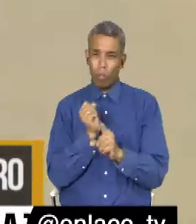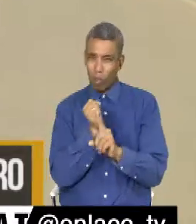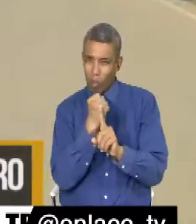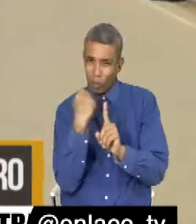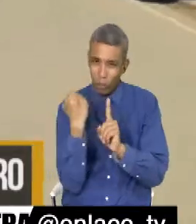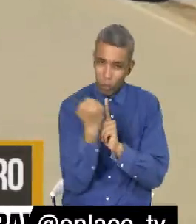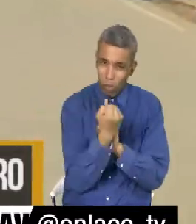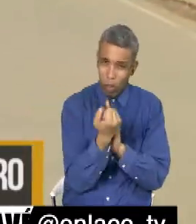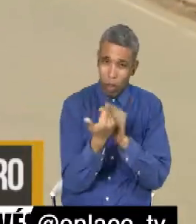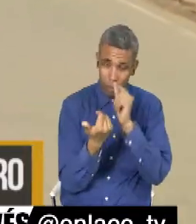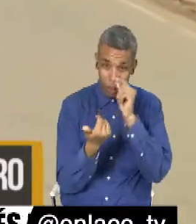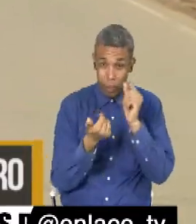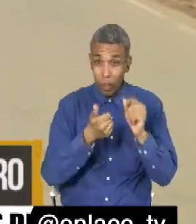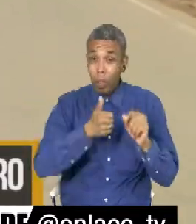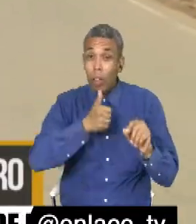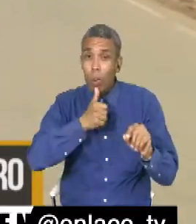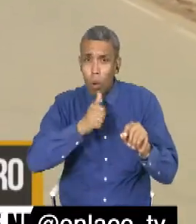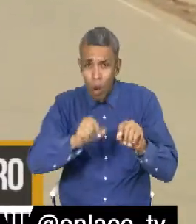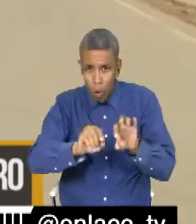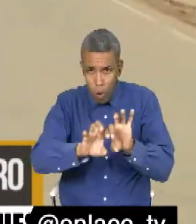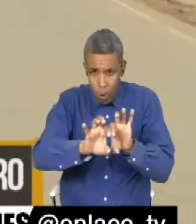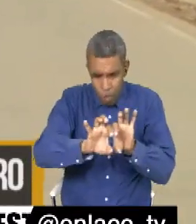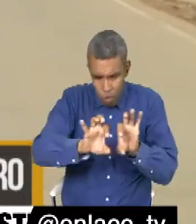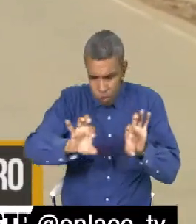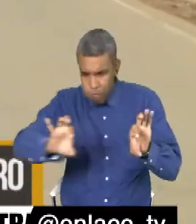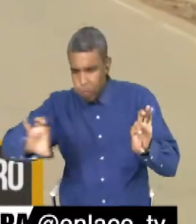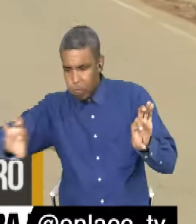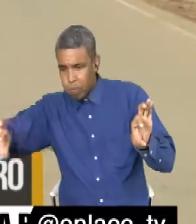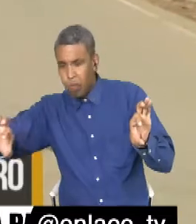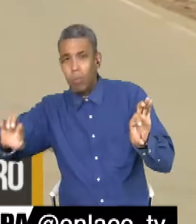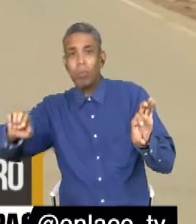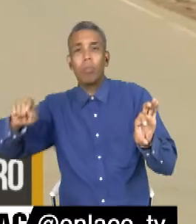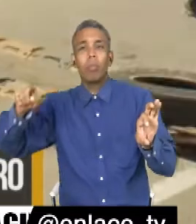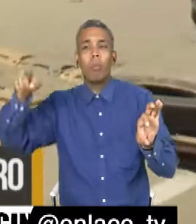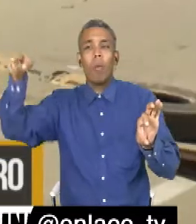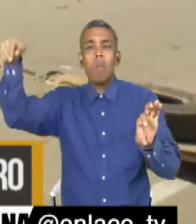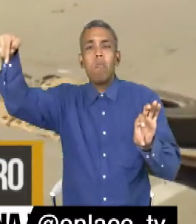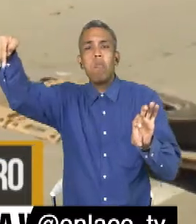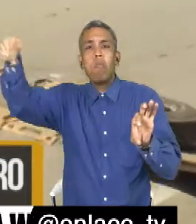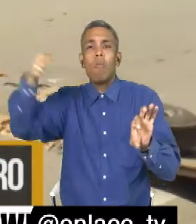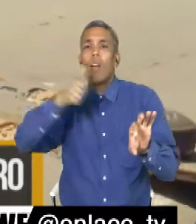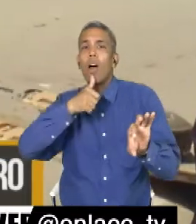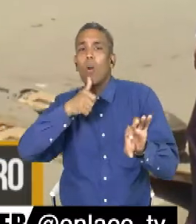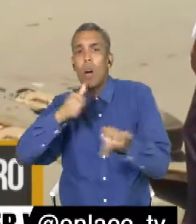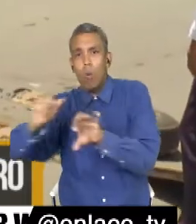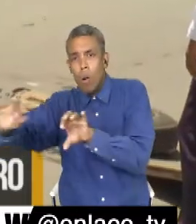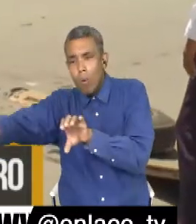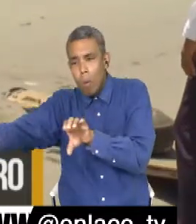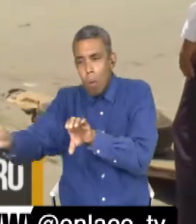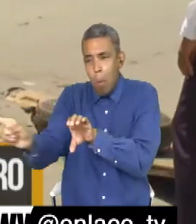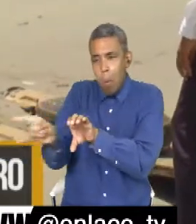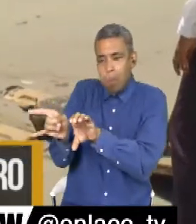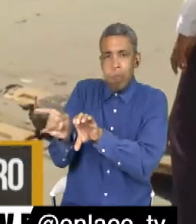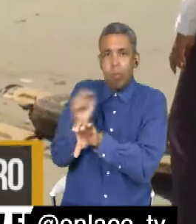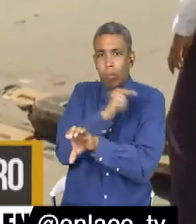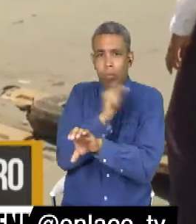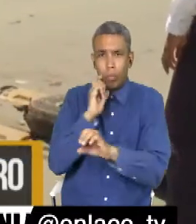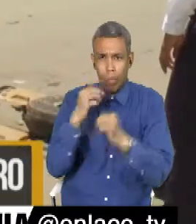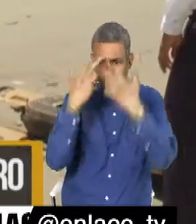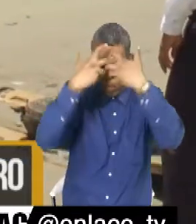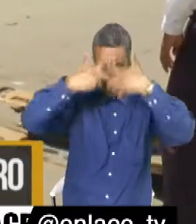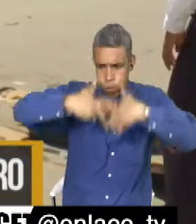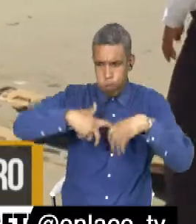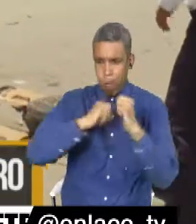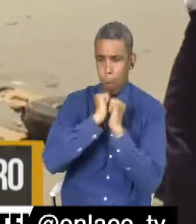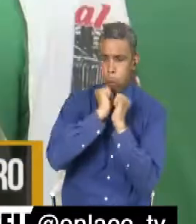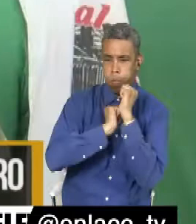a la tubería de la captación del centro de captación a las plantas de bomba, las cuales resultan de que ya